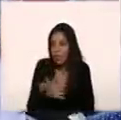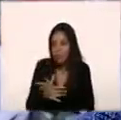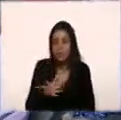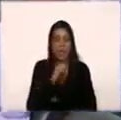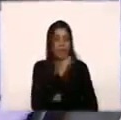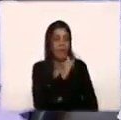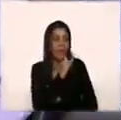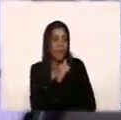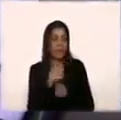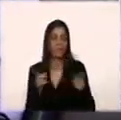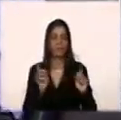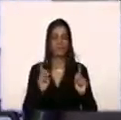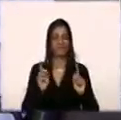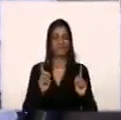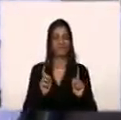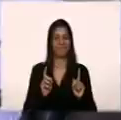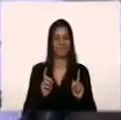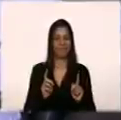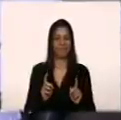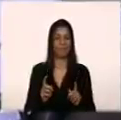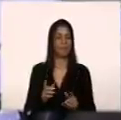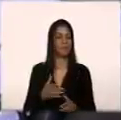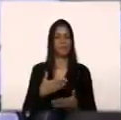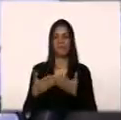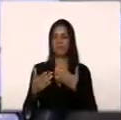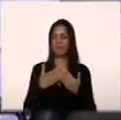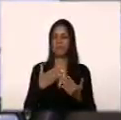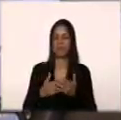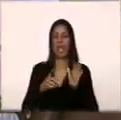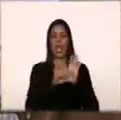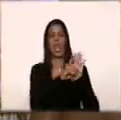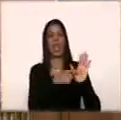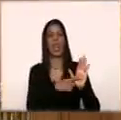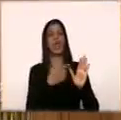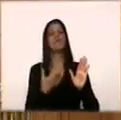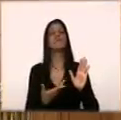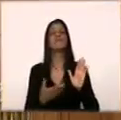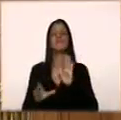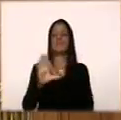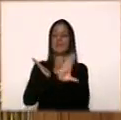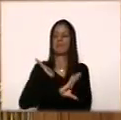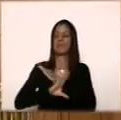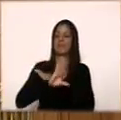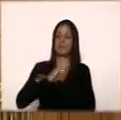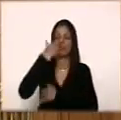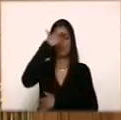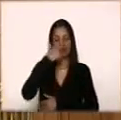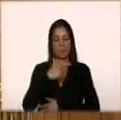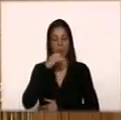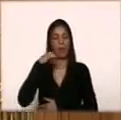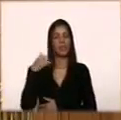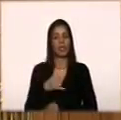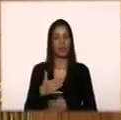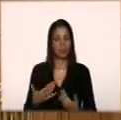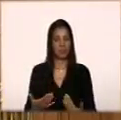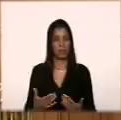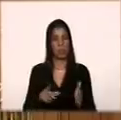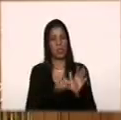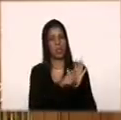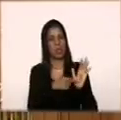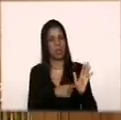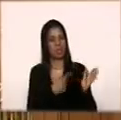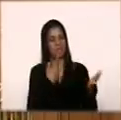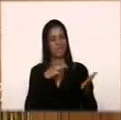información. No tendrá que hacerlo porque tendrá la protección del Estado. Esta ley, en todo su articulado, se